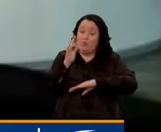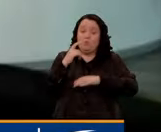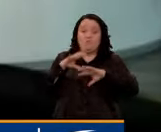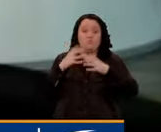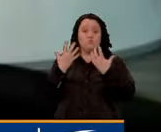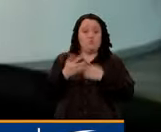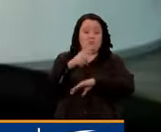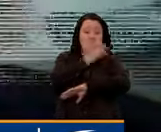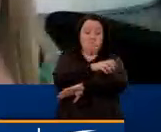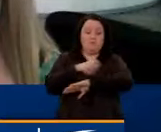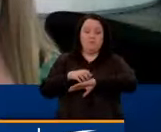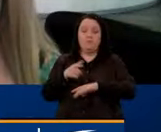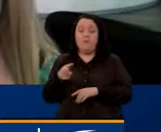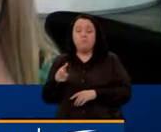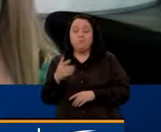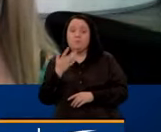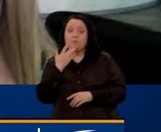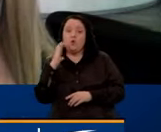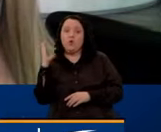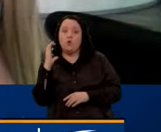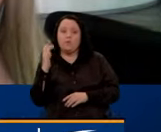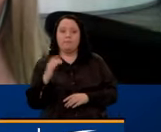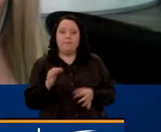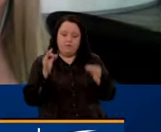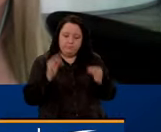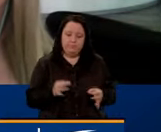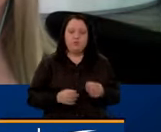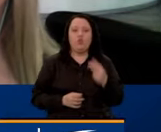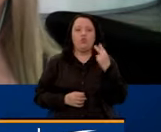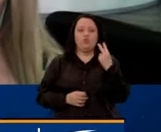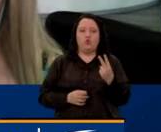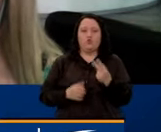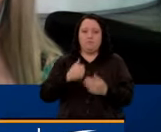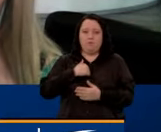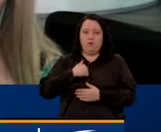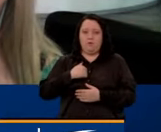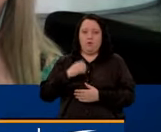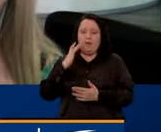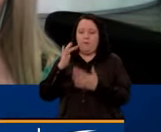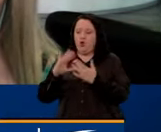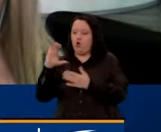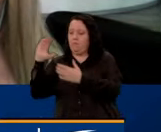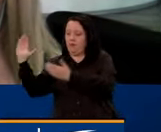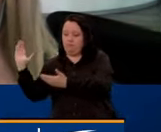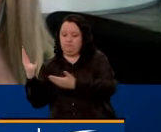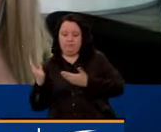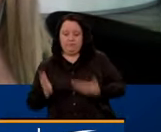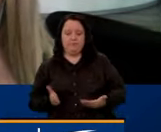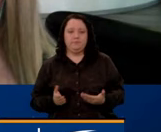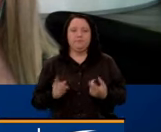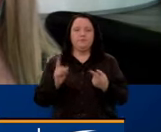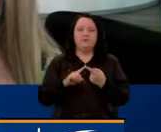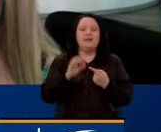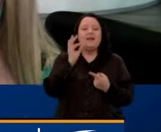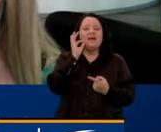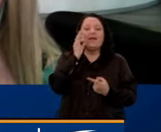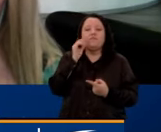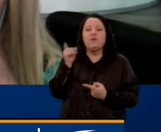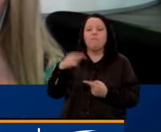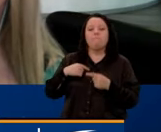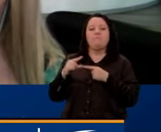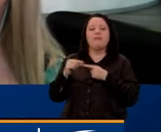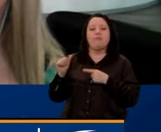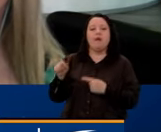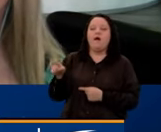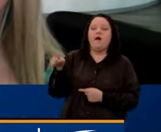tiene mucho sabor colombiano ingredientes Solo tengo dos que los traigo yo mismo directamente desde Colombia uno es un café que produce mi prima